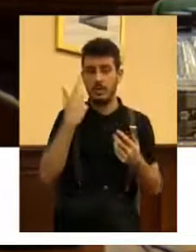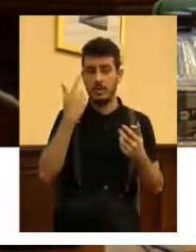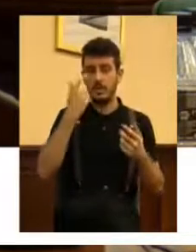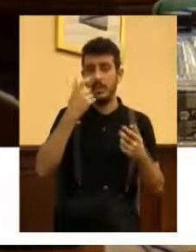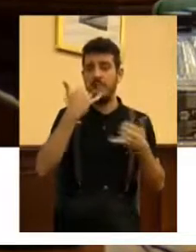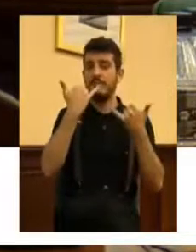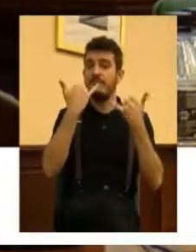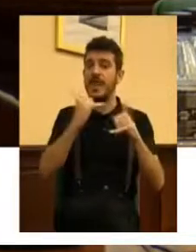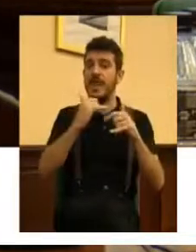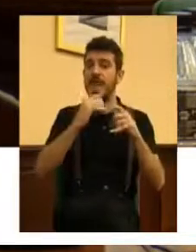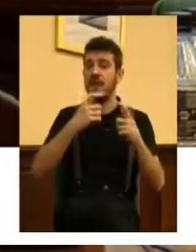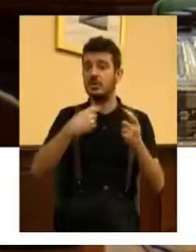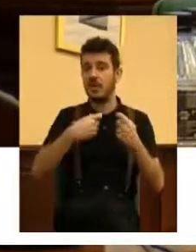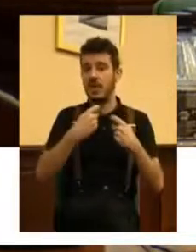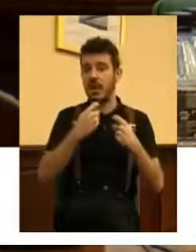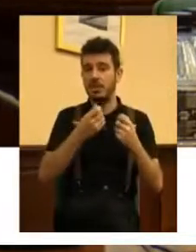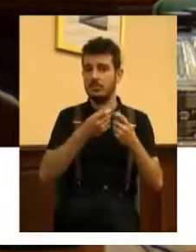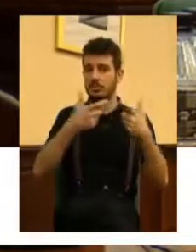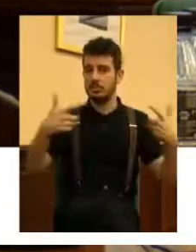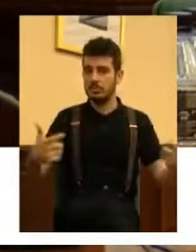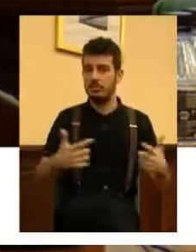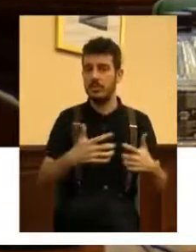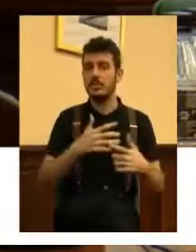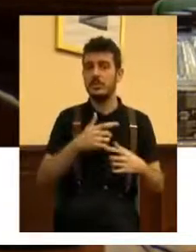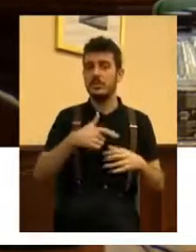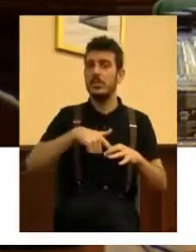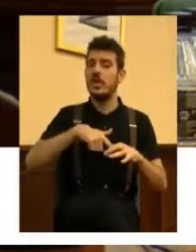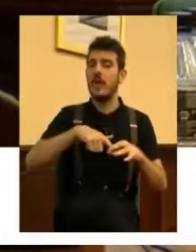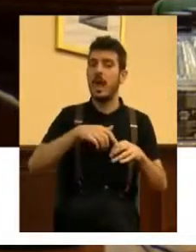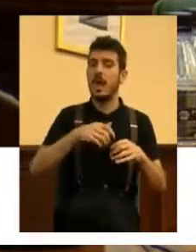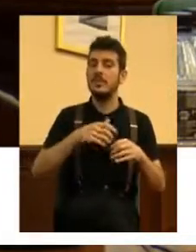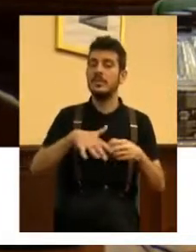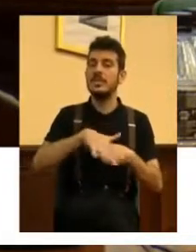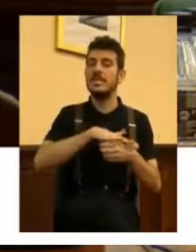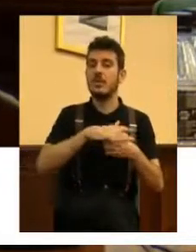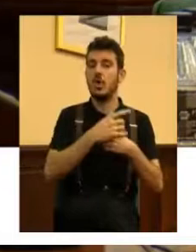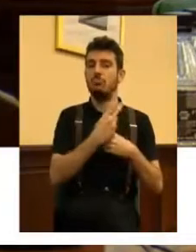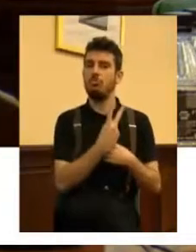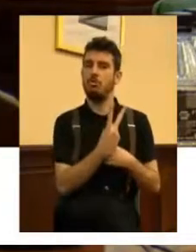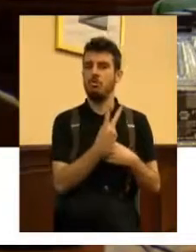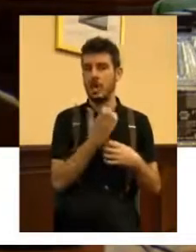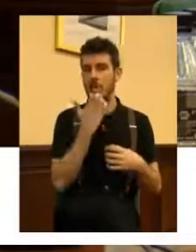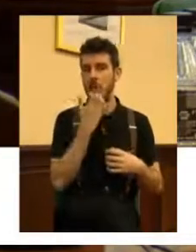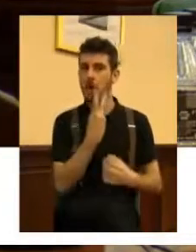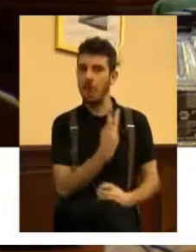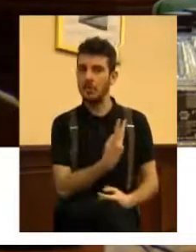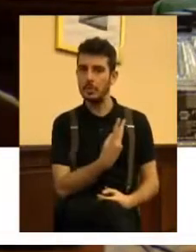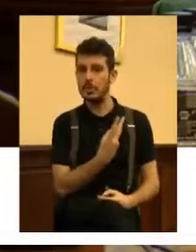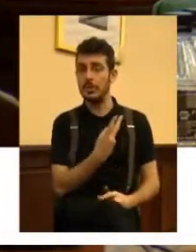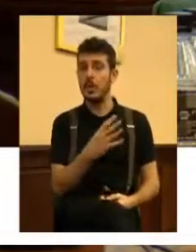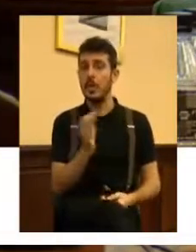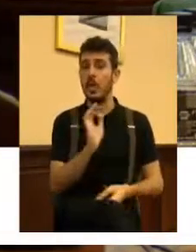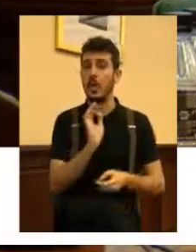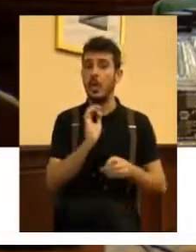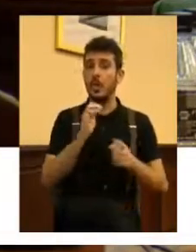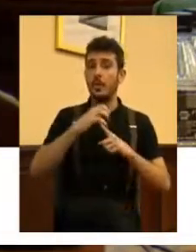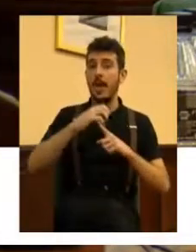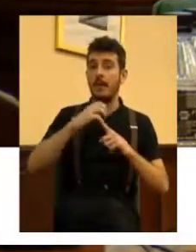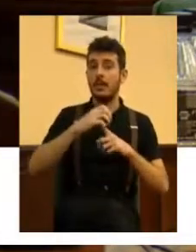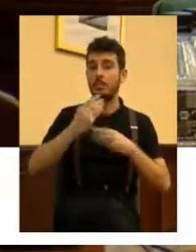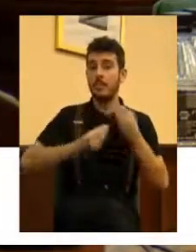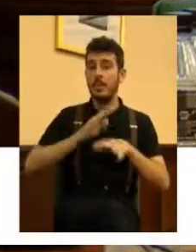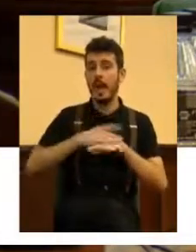ferias comerciales, creando dos plazas por distrito, por ejemplo. El uso de parques para